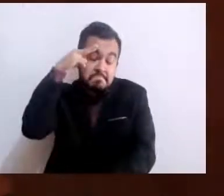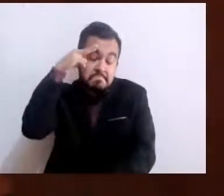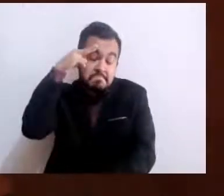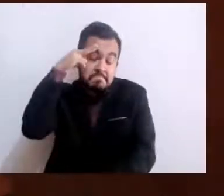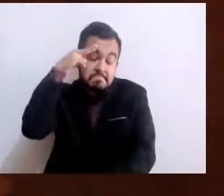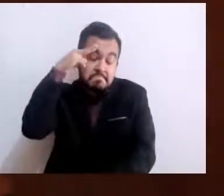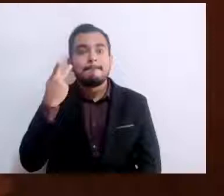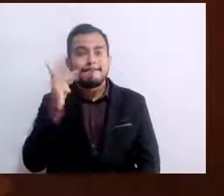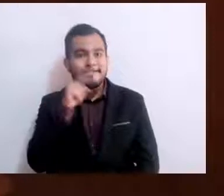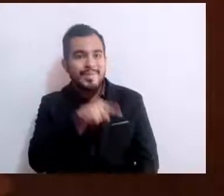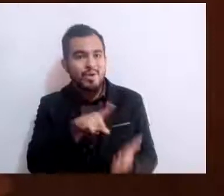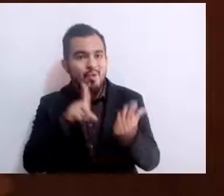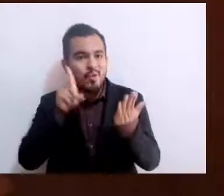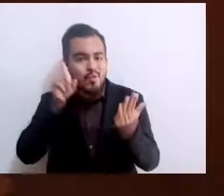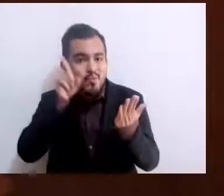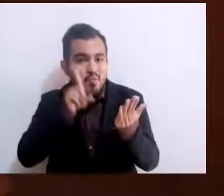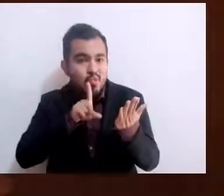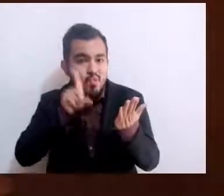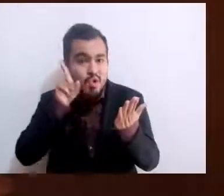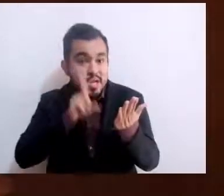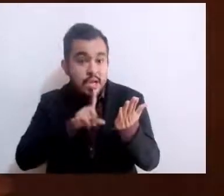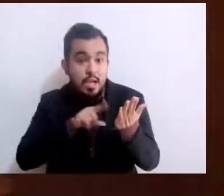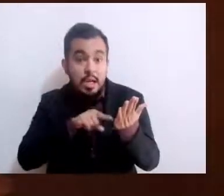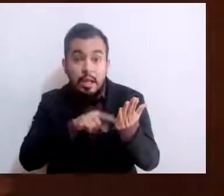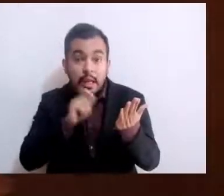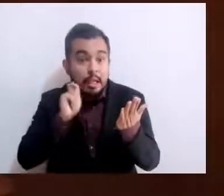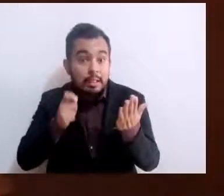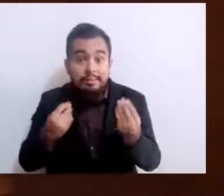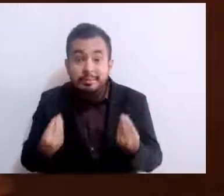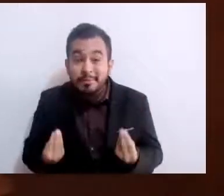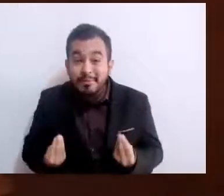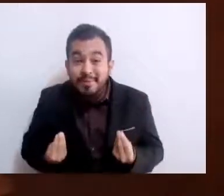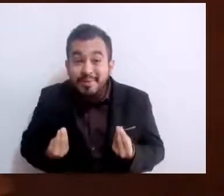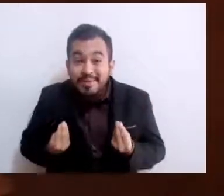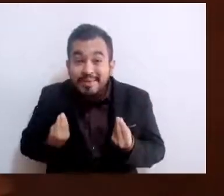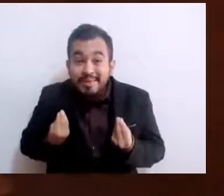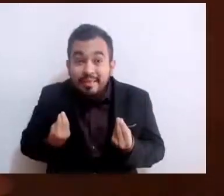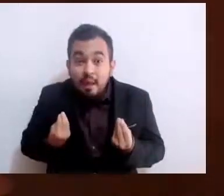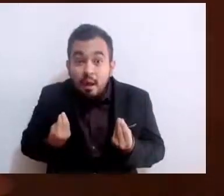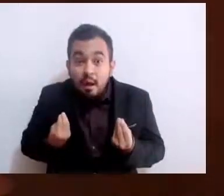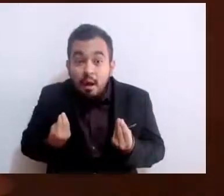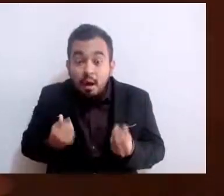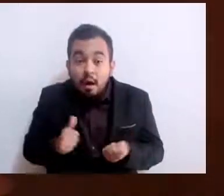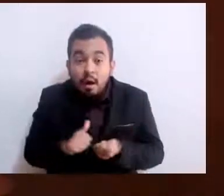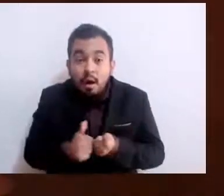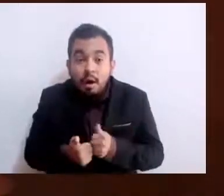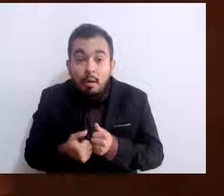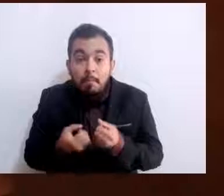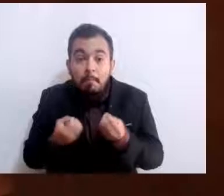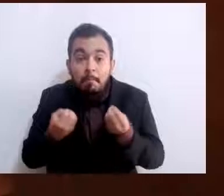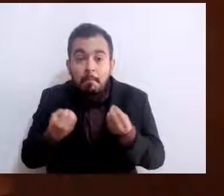mujer y hablamos que es una vida que se perdió porque